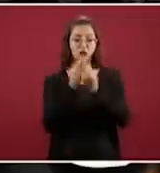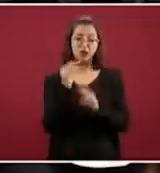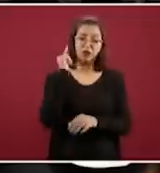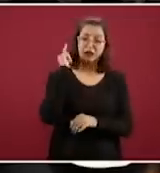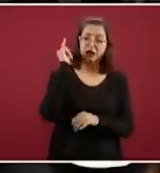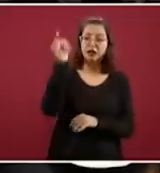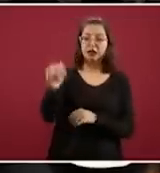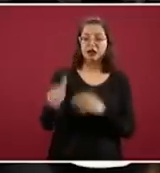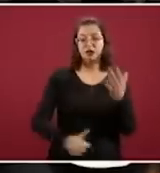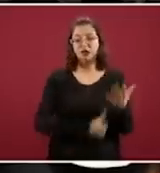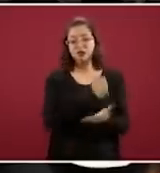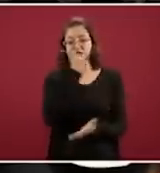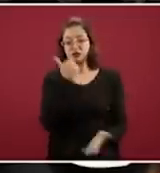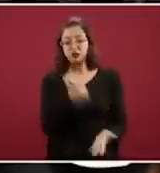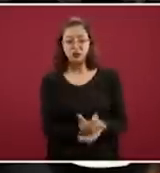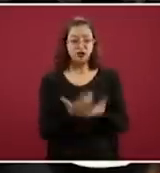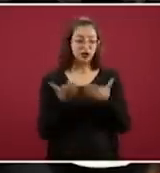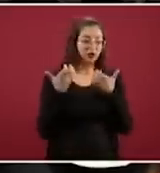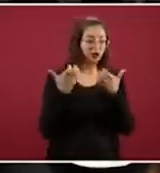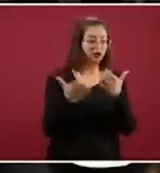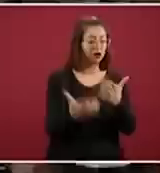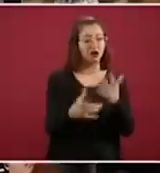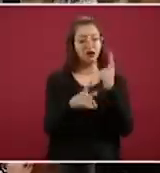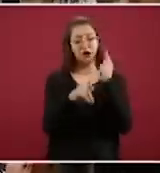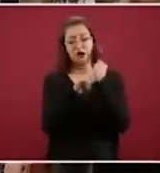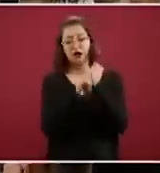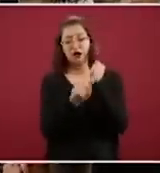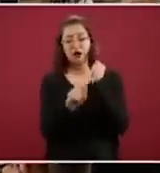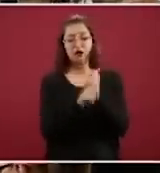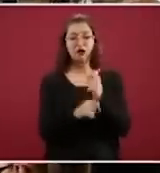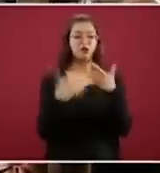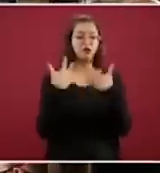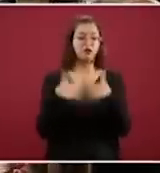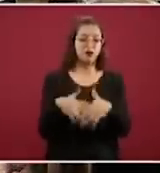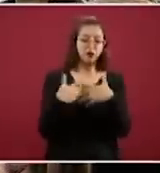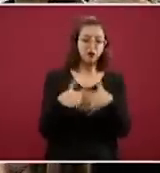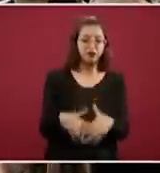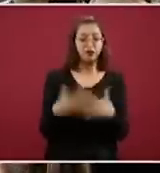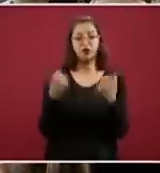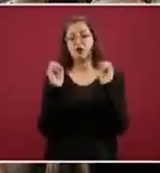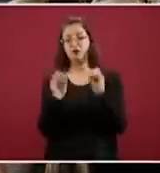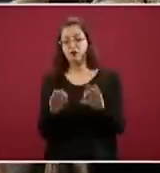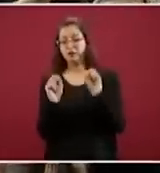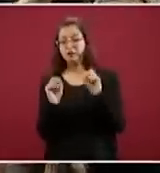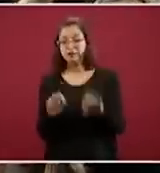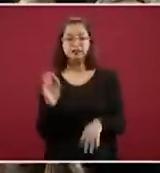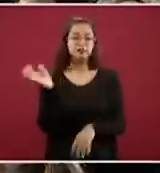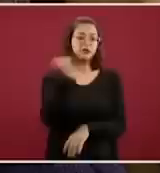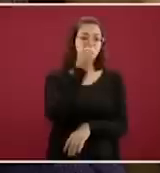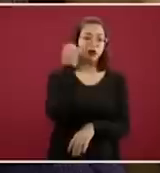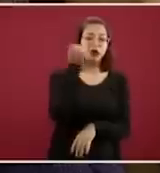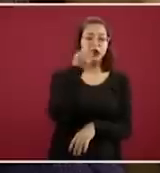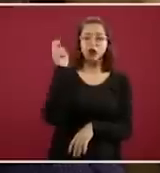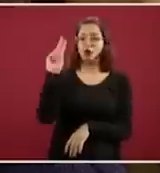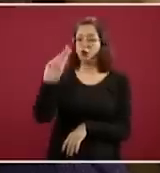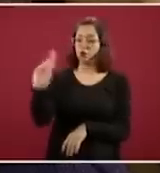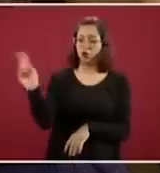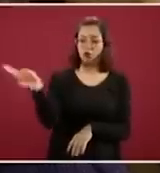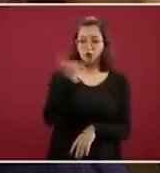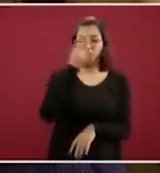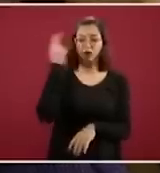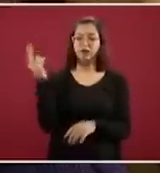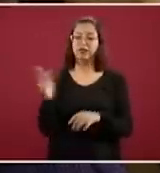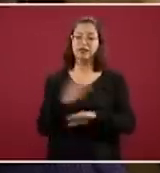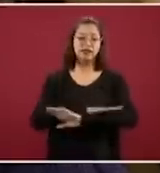sierras, ciudades, calles, transportes, en fábricas, oficinas, escuelas y universidades.